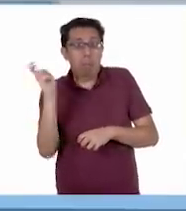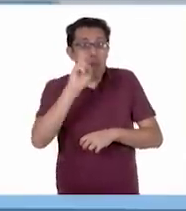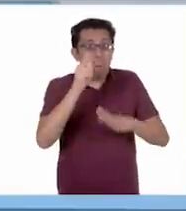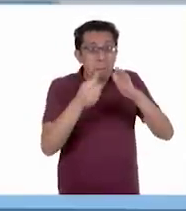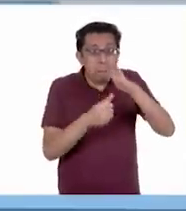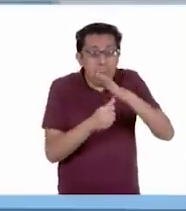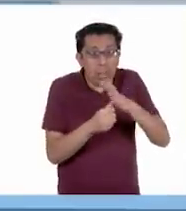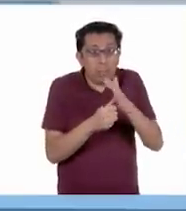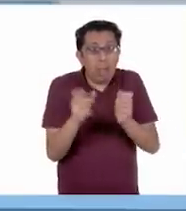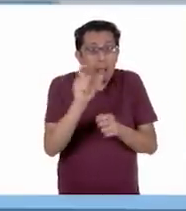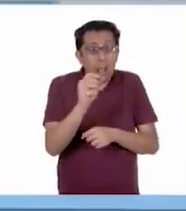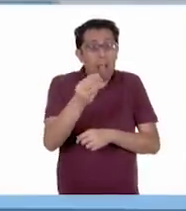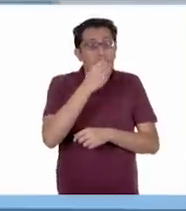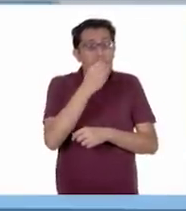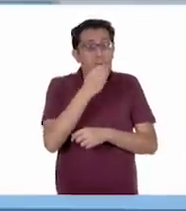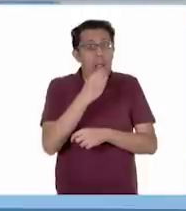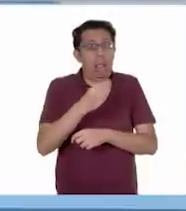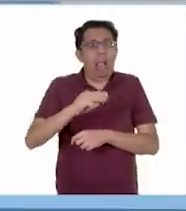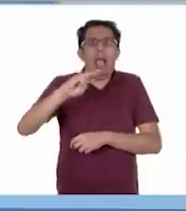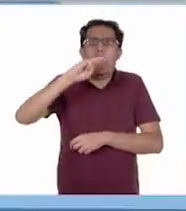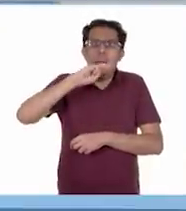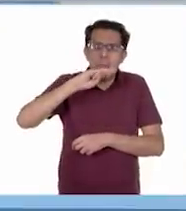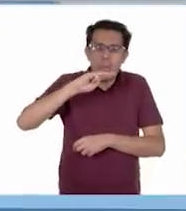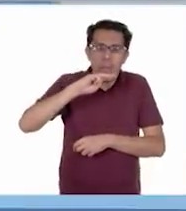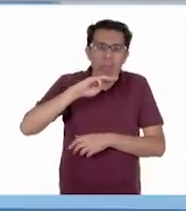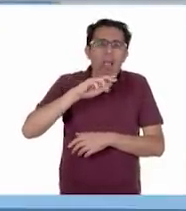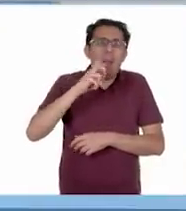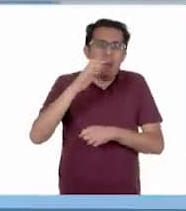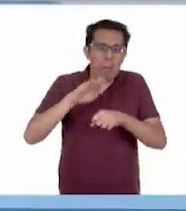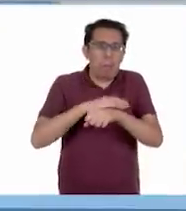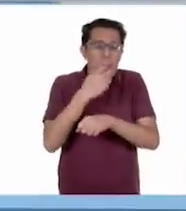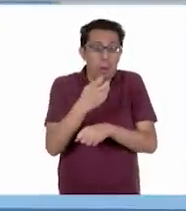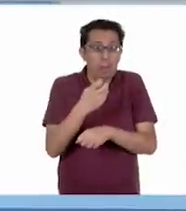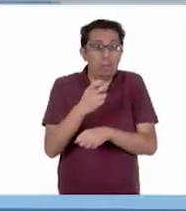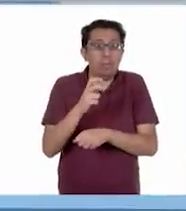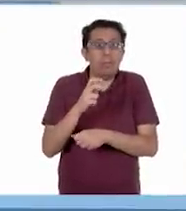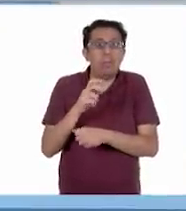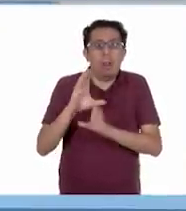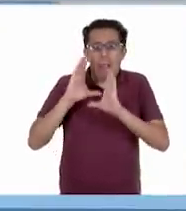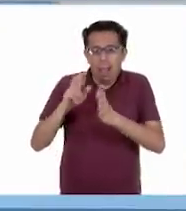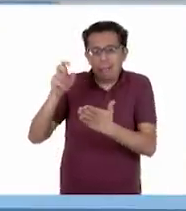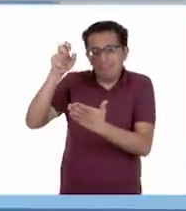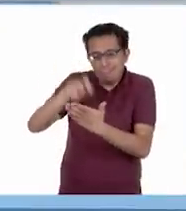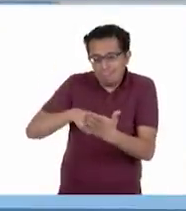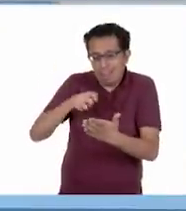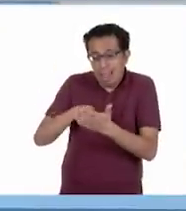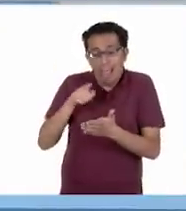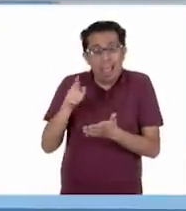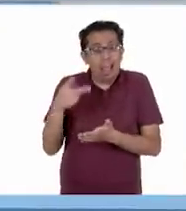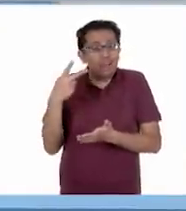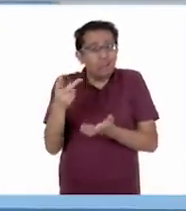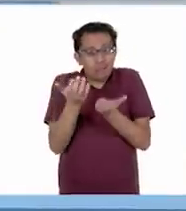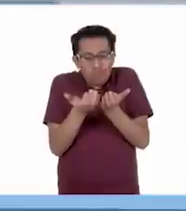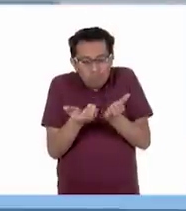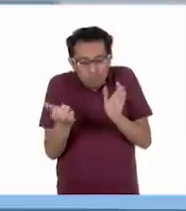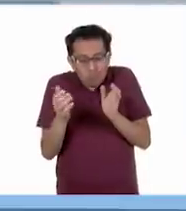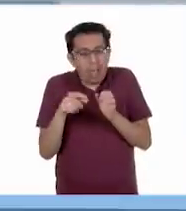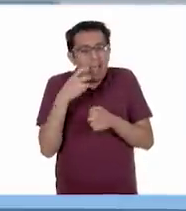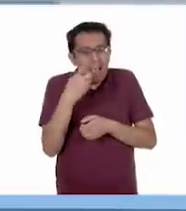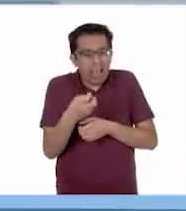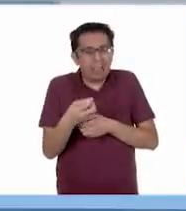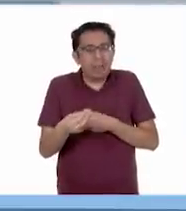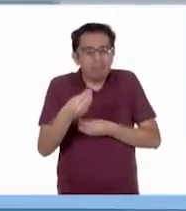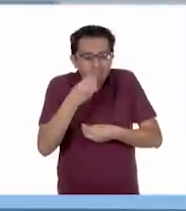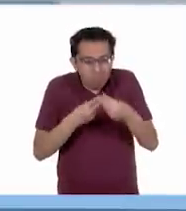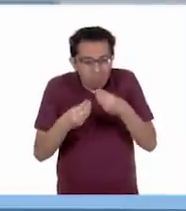comer. Entonces, le enseñamos a que comiera de su trastecito y cada quien come en su